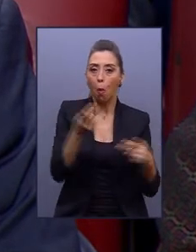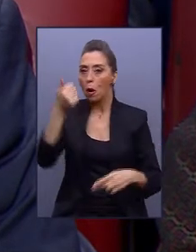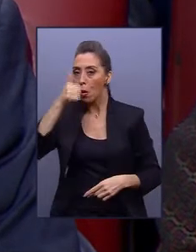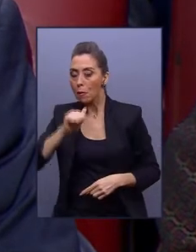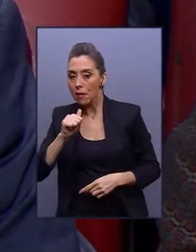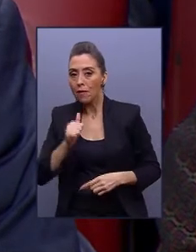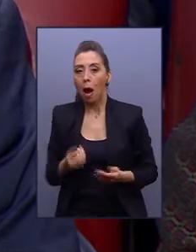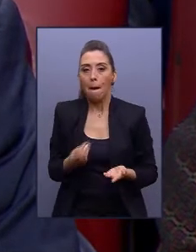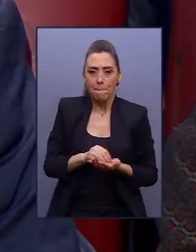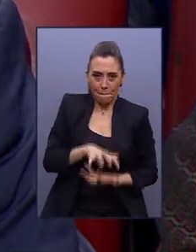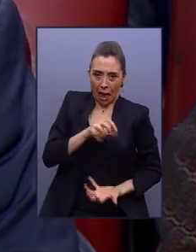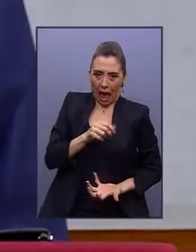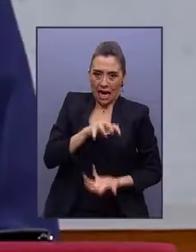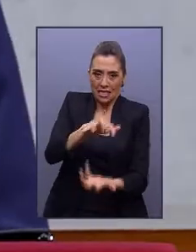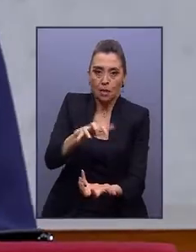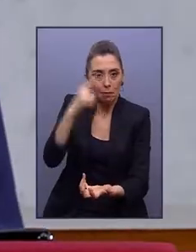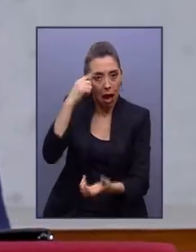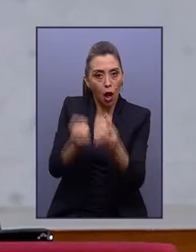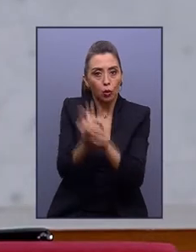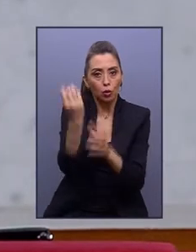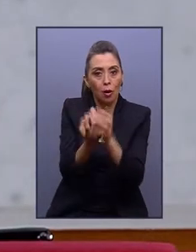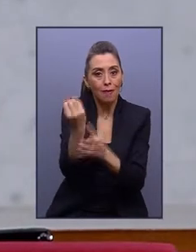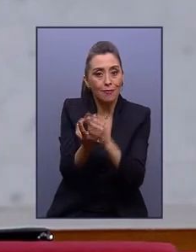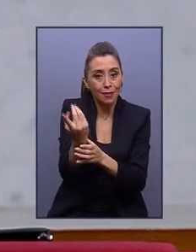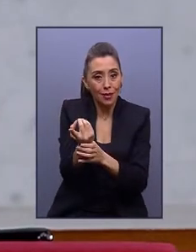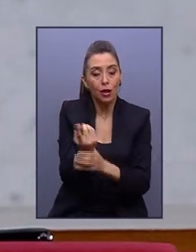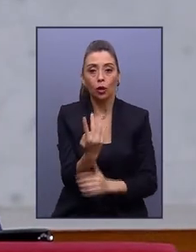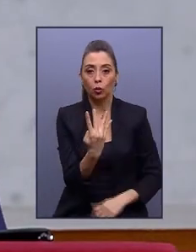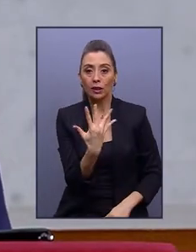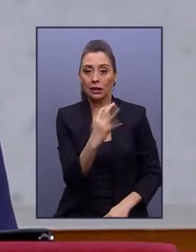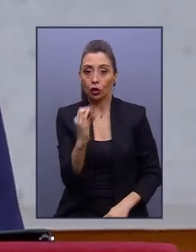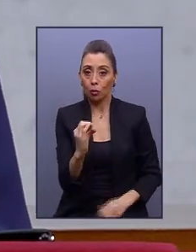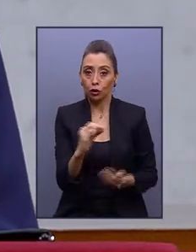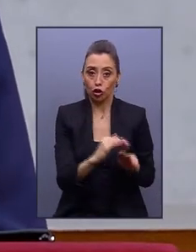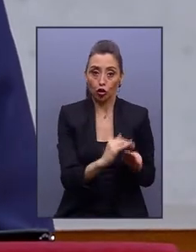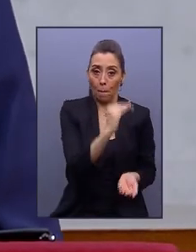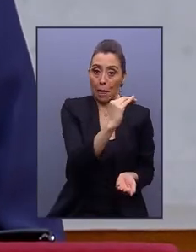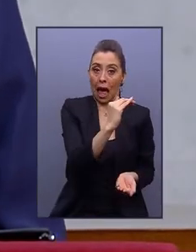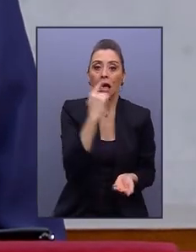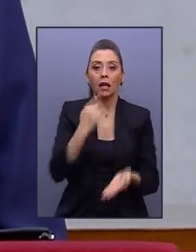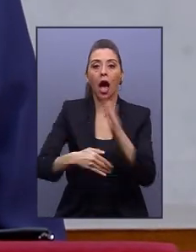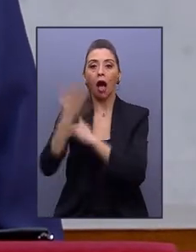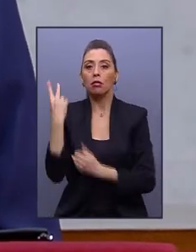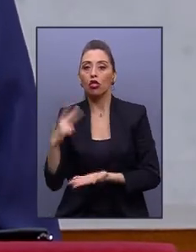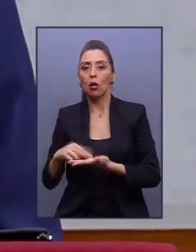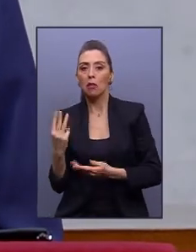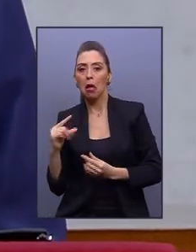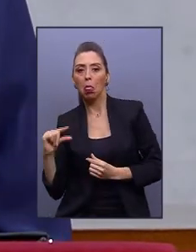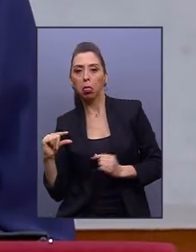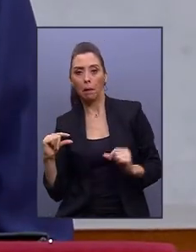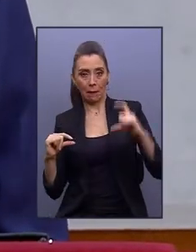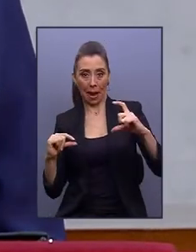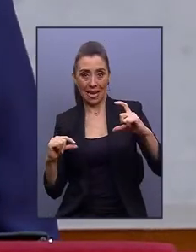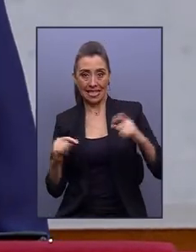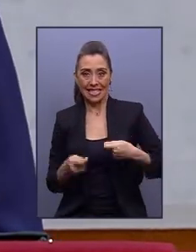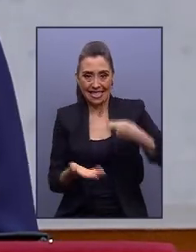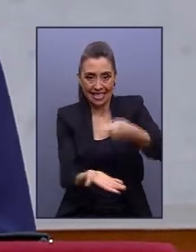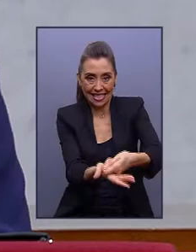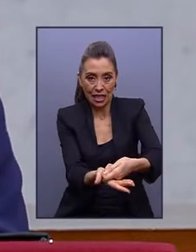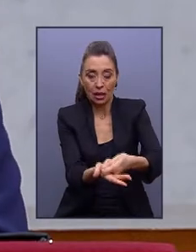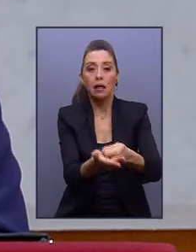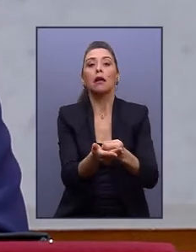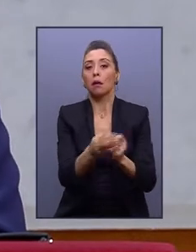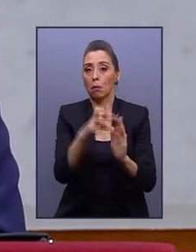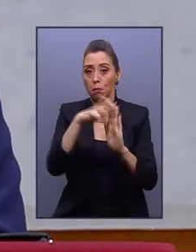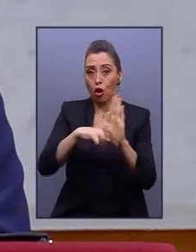los recursos destinados a innovación en un 45% respecto al 2013 y poniendo a disposición de nuevos proyectos un